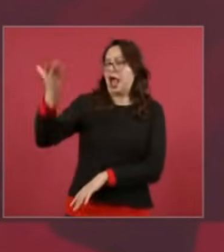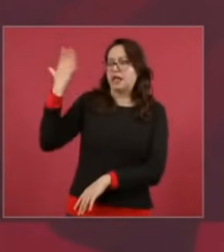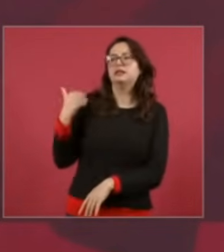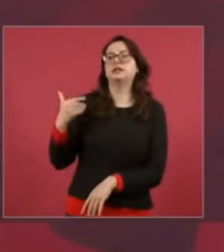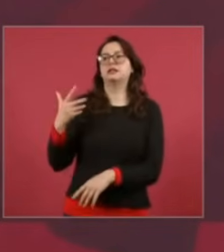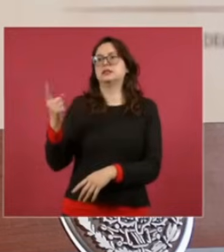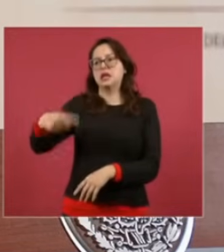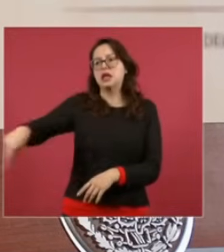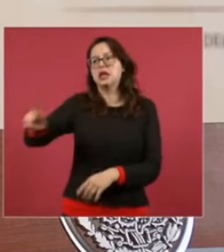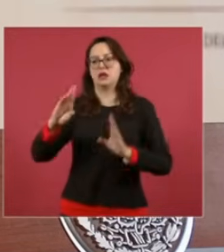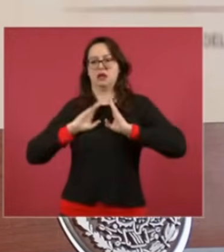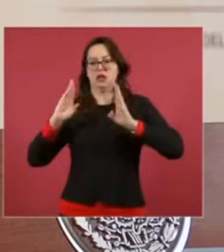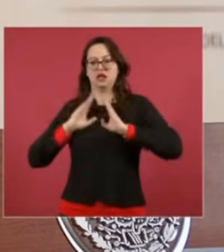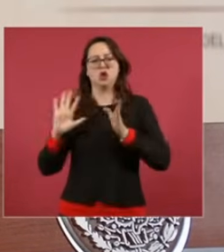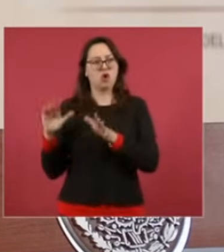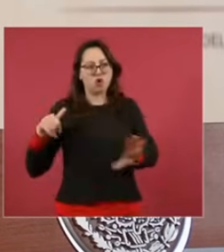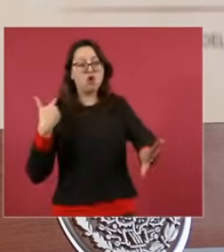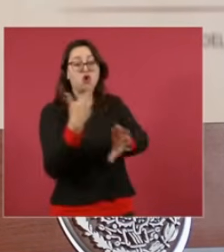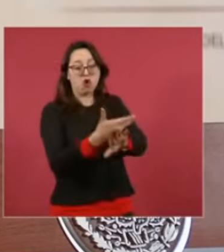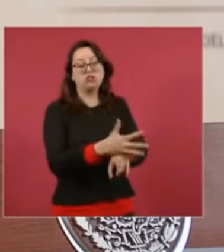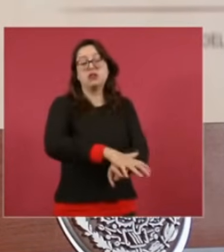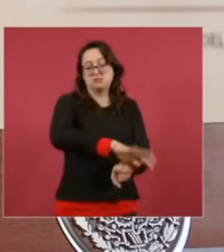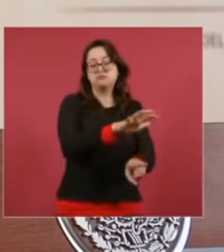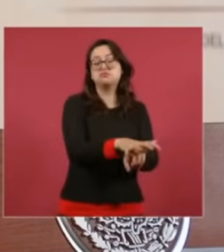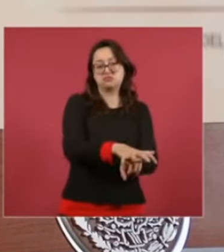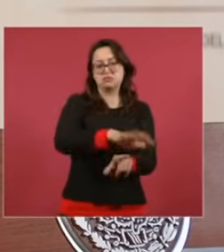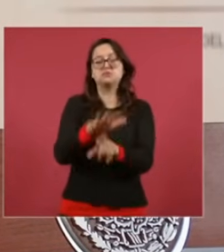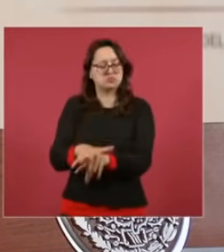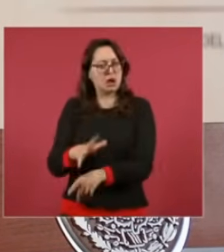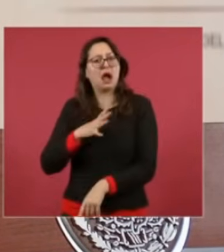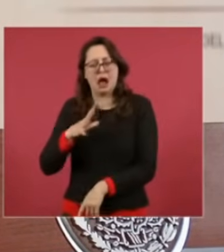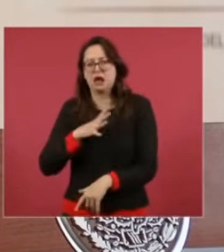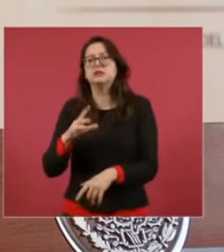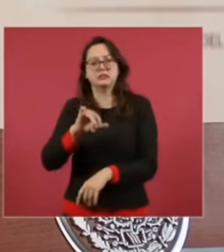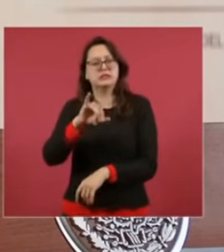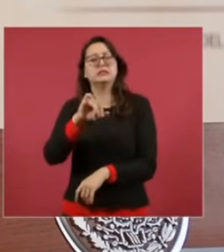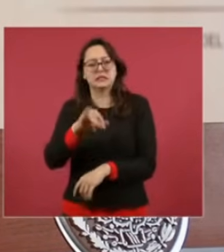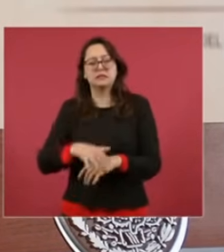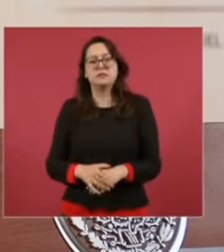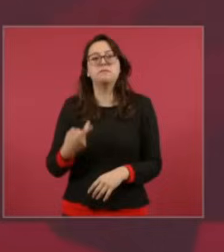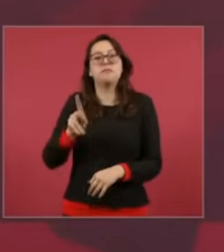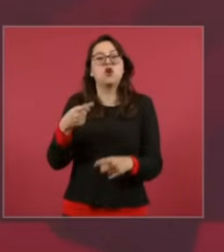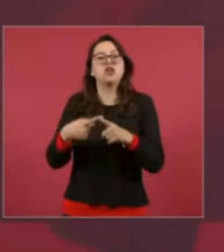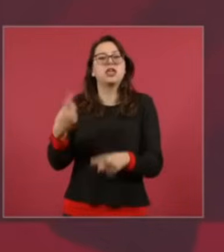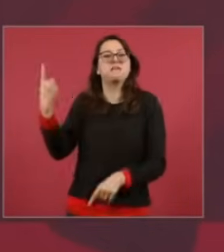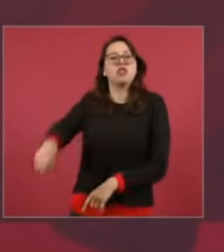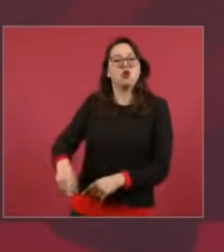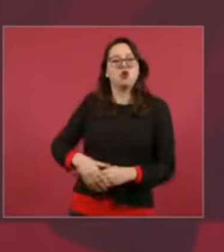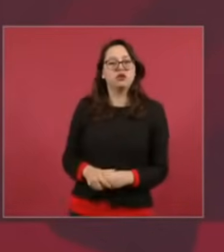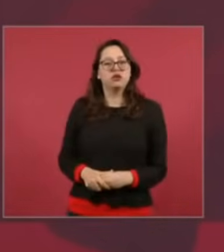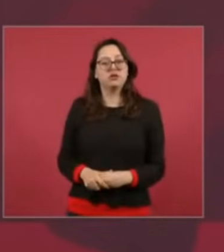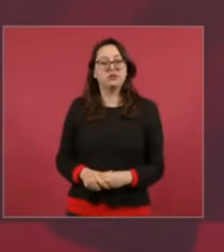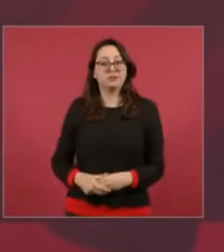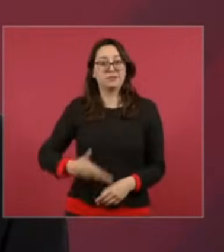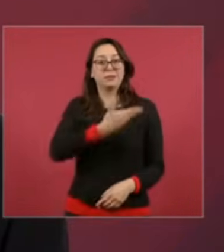represión que han habido, lamentables, pero las órdenes las dieron